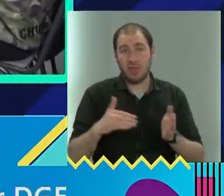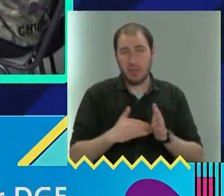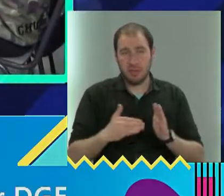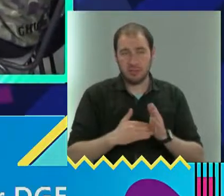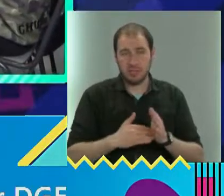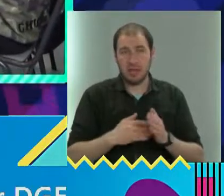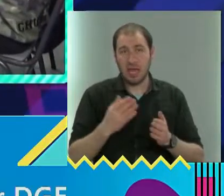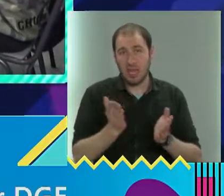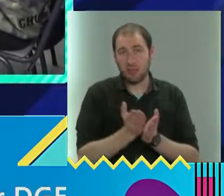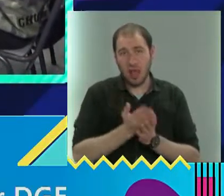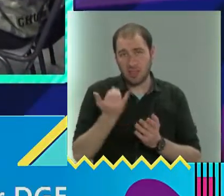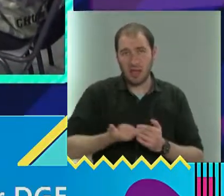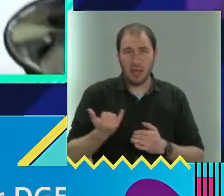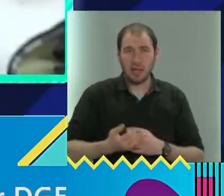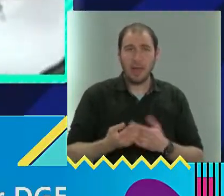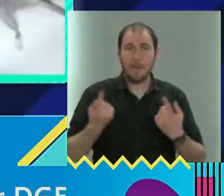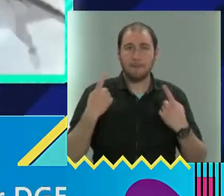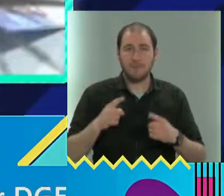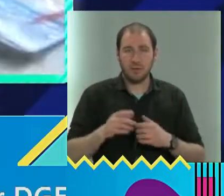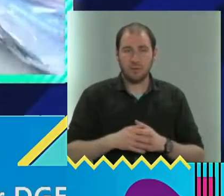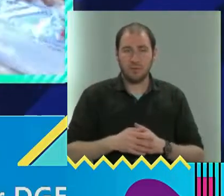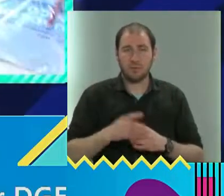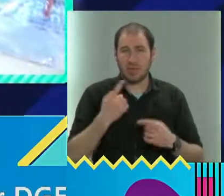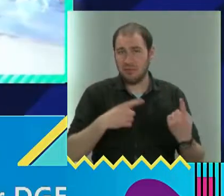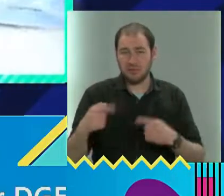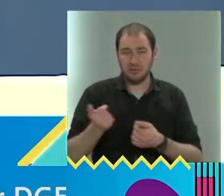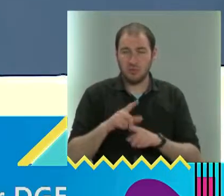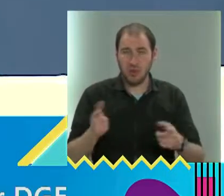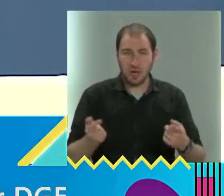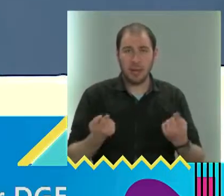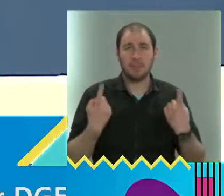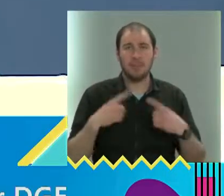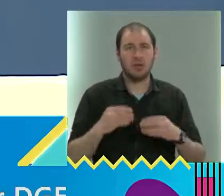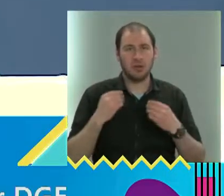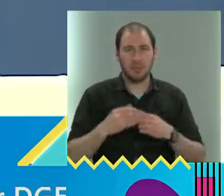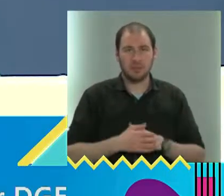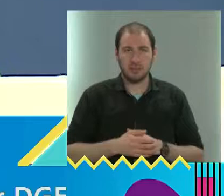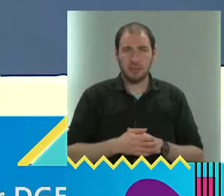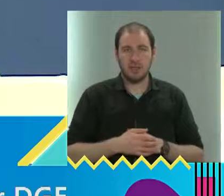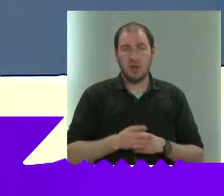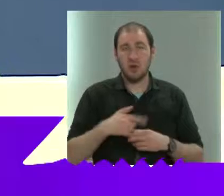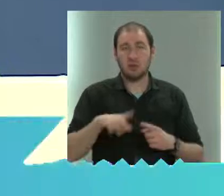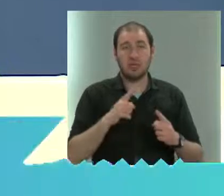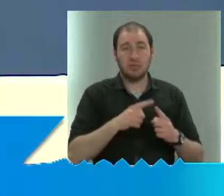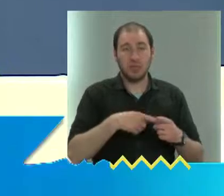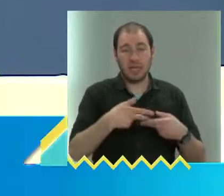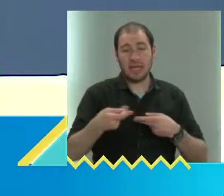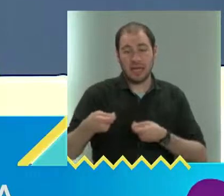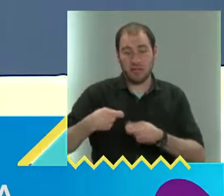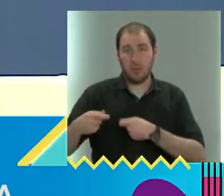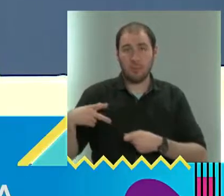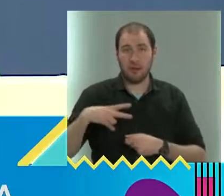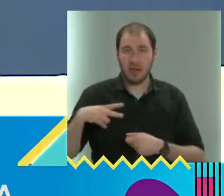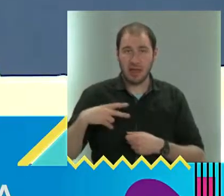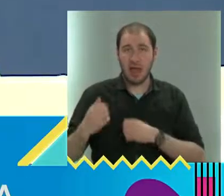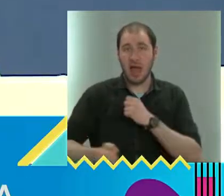supuesto, tenga estudiantes, ¿no? Pero no hay en esto diferencia. Sí ocurre que nosotros tenemos instituciones de gestión privada que